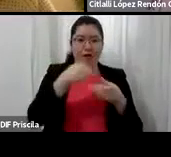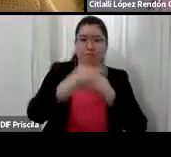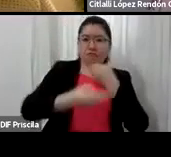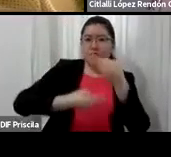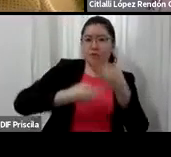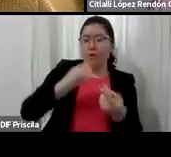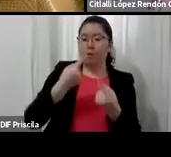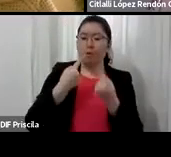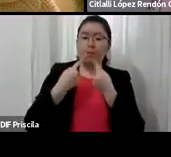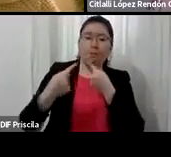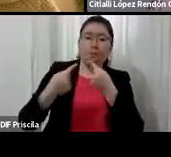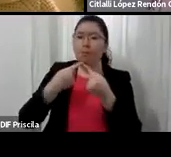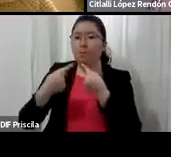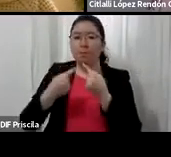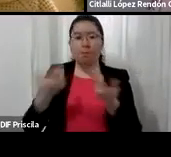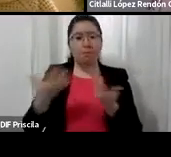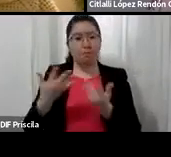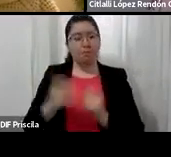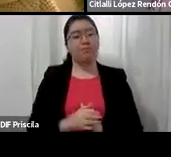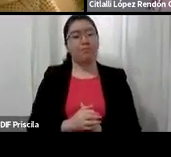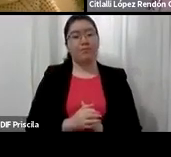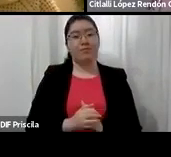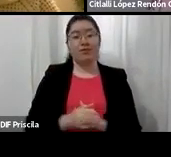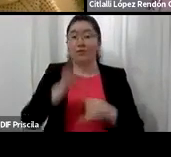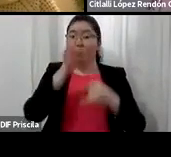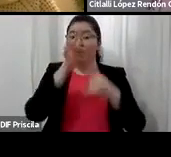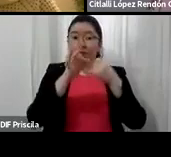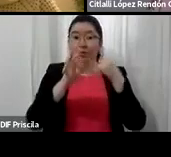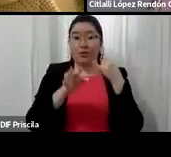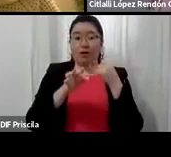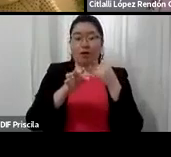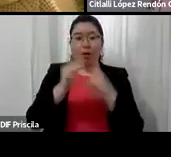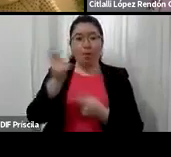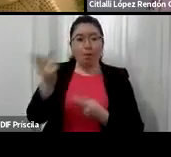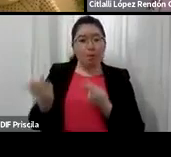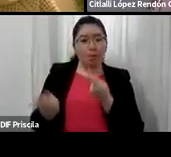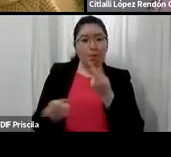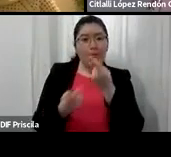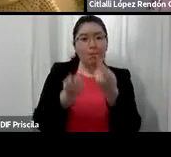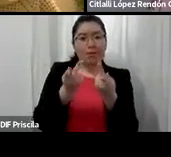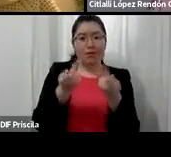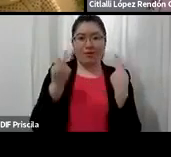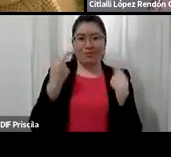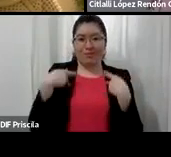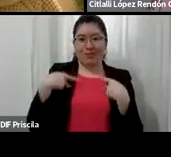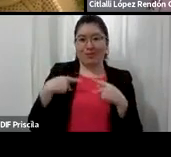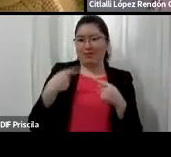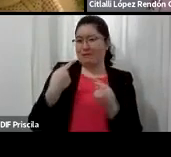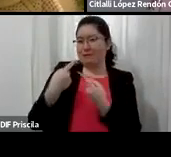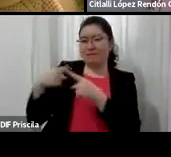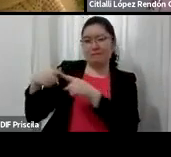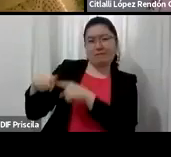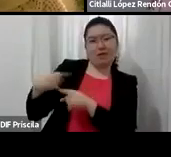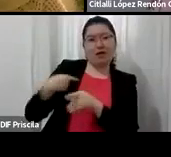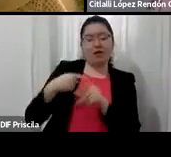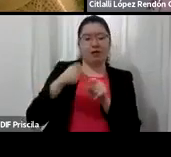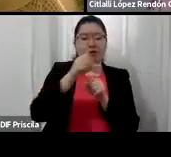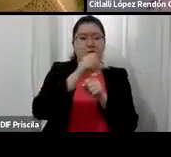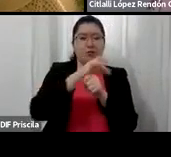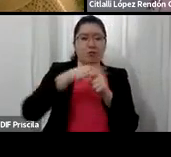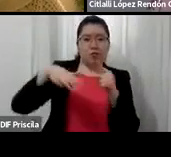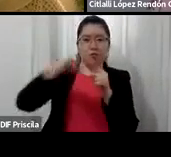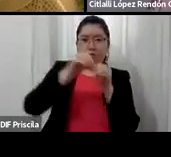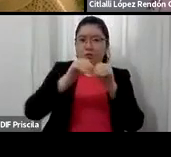y todes. Y finalizaremos con una ronda de preguntas formuladas por quienes nos ven en las diversas plataformas en las que